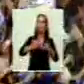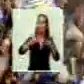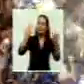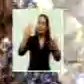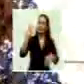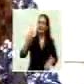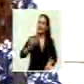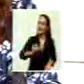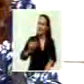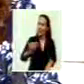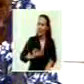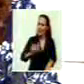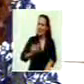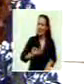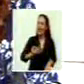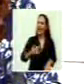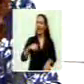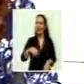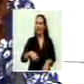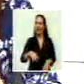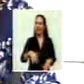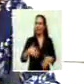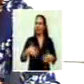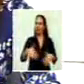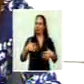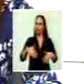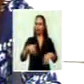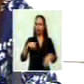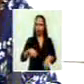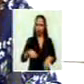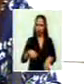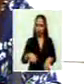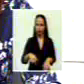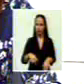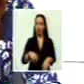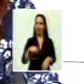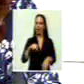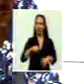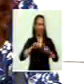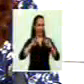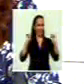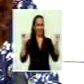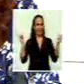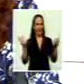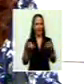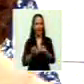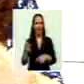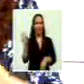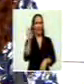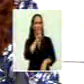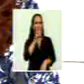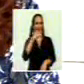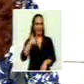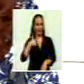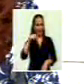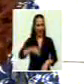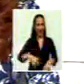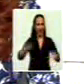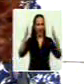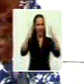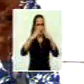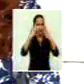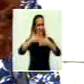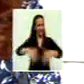impresionante todo lo que ha sucedido en este Salón de las Mujeres Argentinas aquí en la Casa Rosada